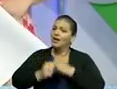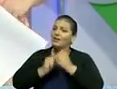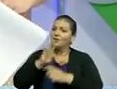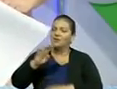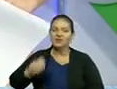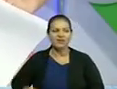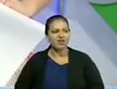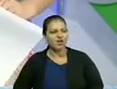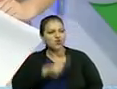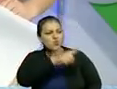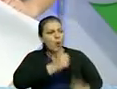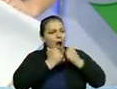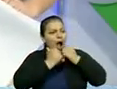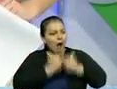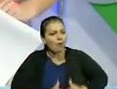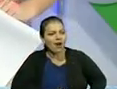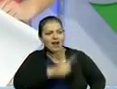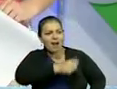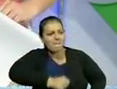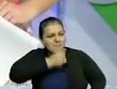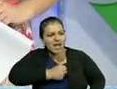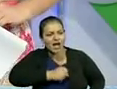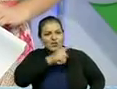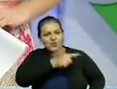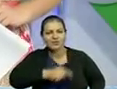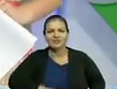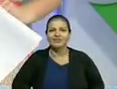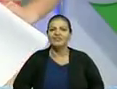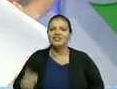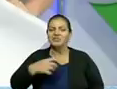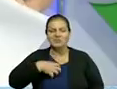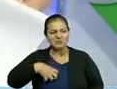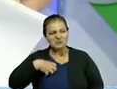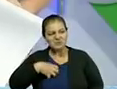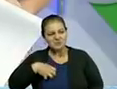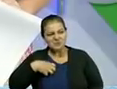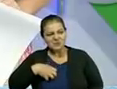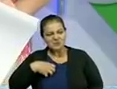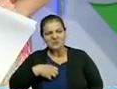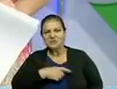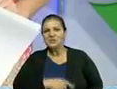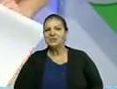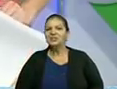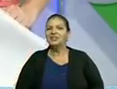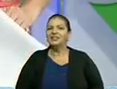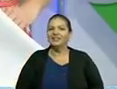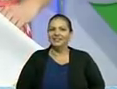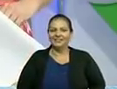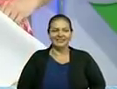Picadísimo el productor, oiga. Ya va a ver a la salida, dice. Pregúntale.